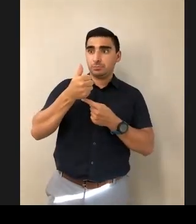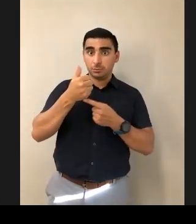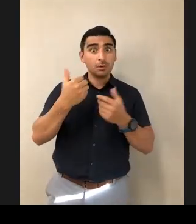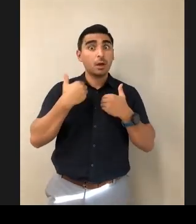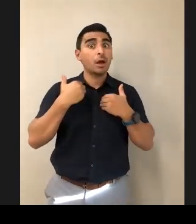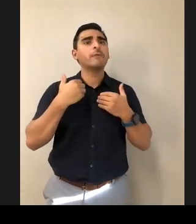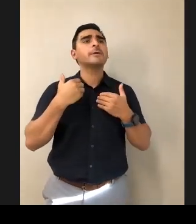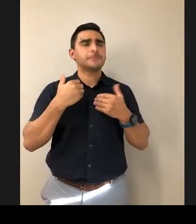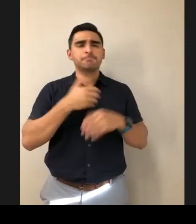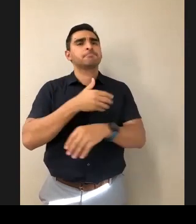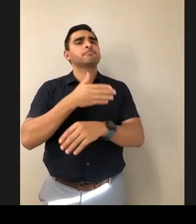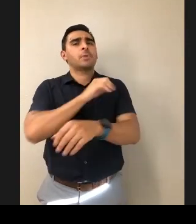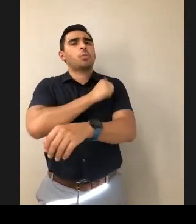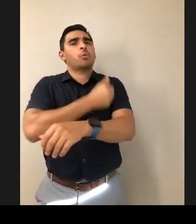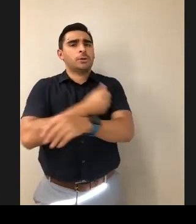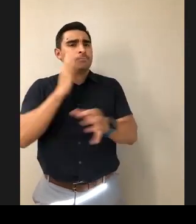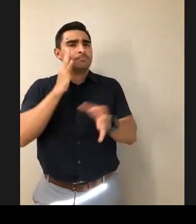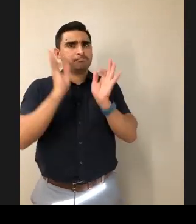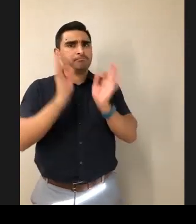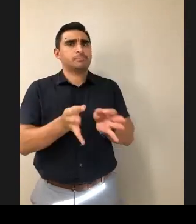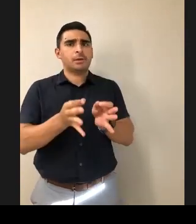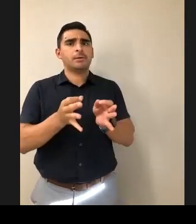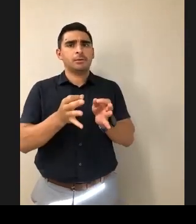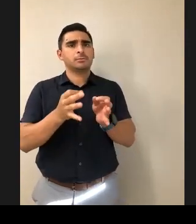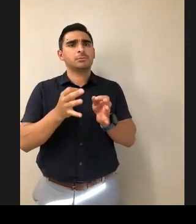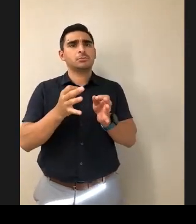disciplinarias. Es algo que